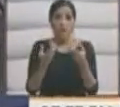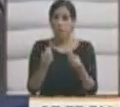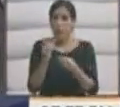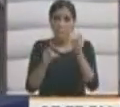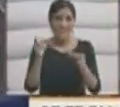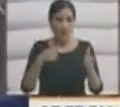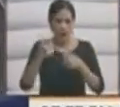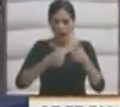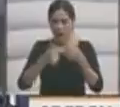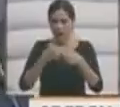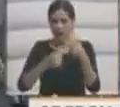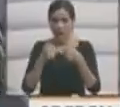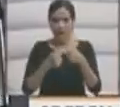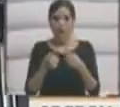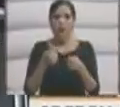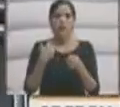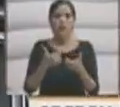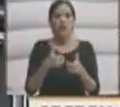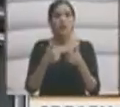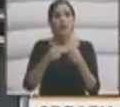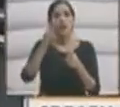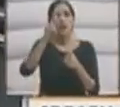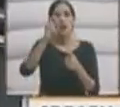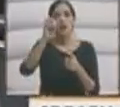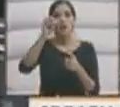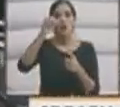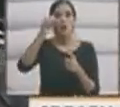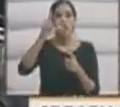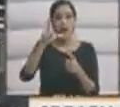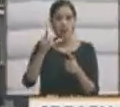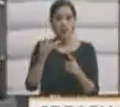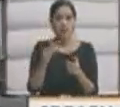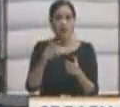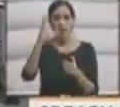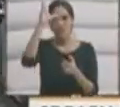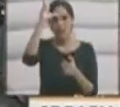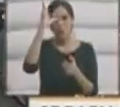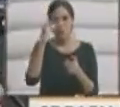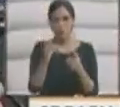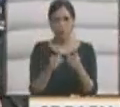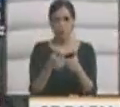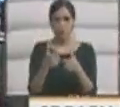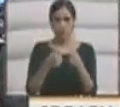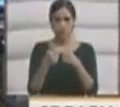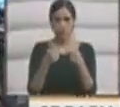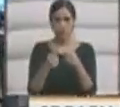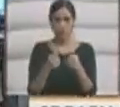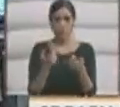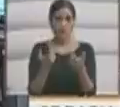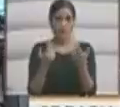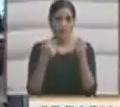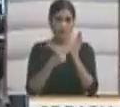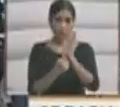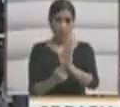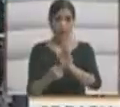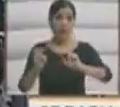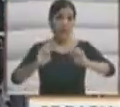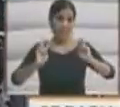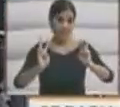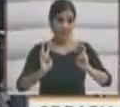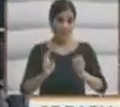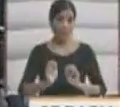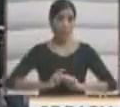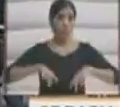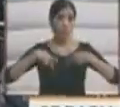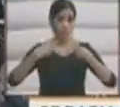escribiendo. Pero aquí hay un mensaje de Ronald Escalona Falcón, que es un abreboca al tema que ahora vamos a abordar, un tema que